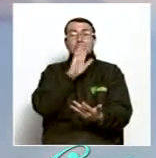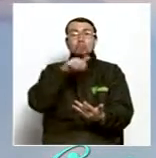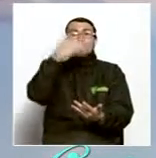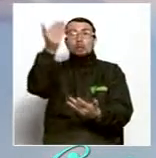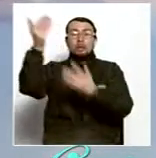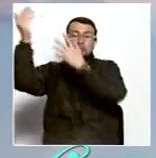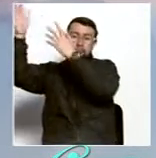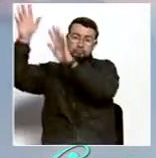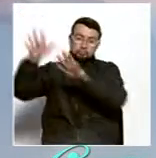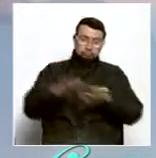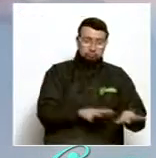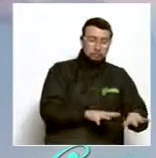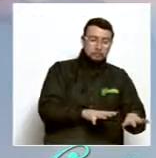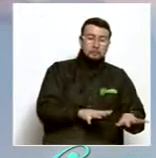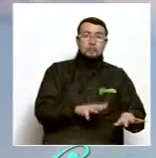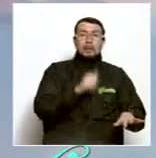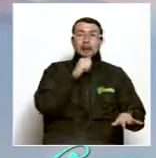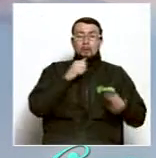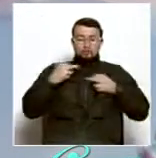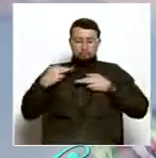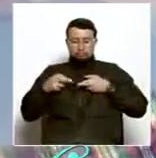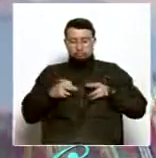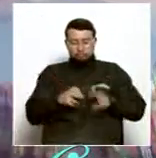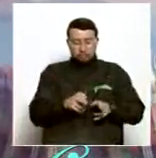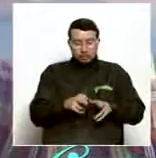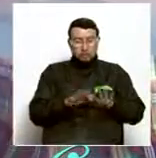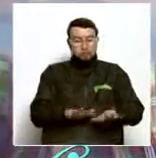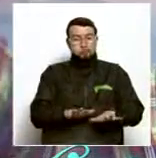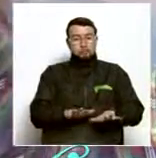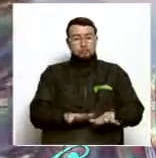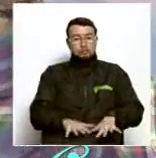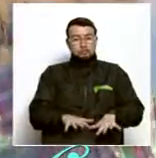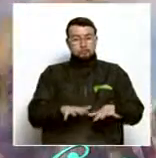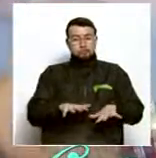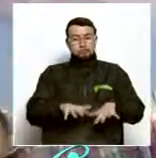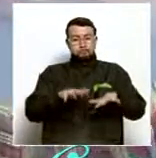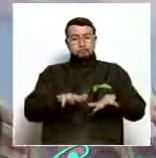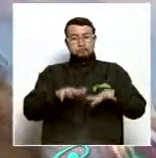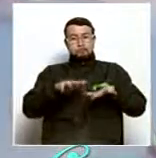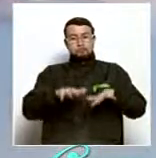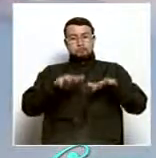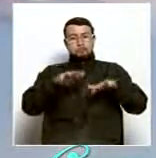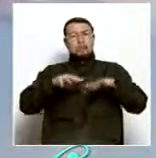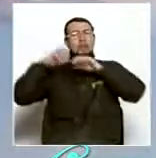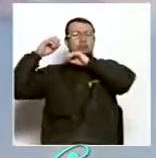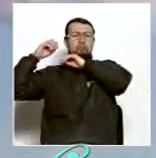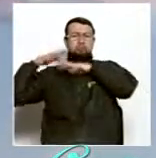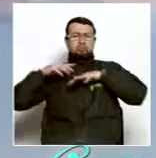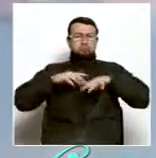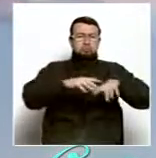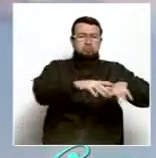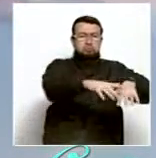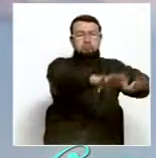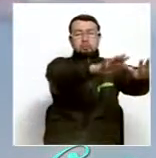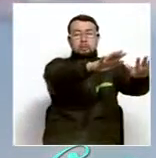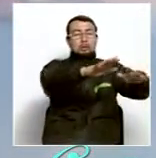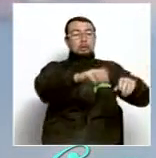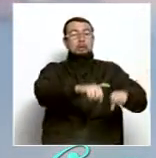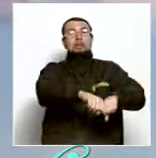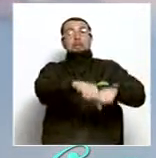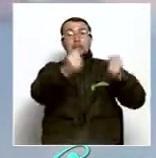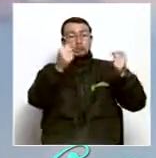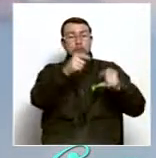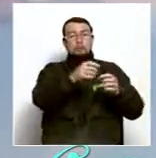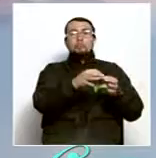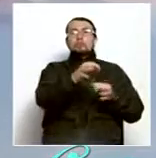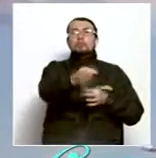una quebradita. Y la quebradita se creció y se creció y se creció y arrastró. Hizo un daño que al municipio le pudo haber